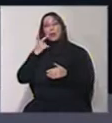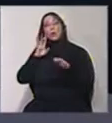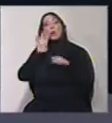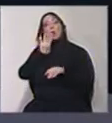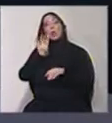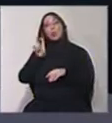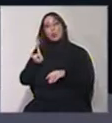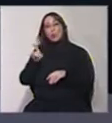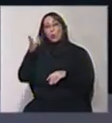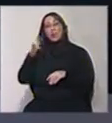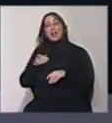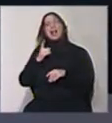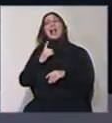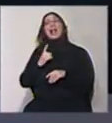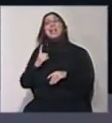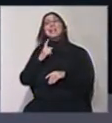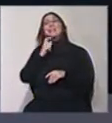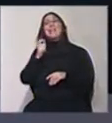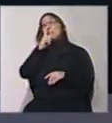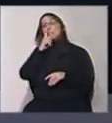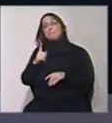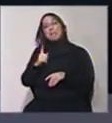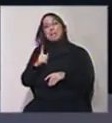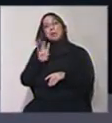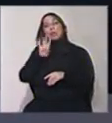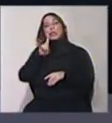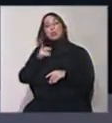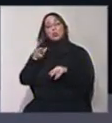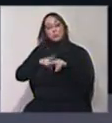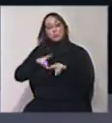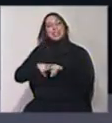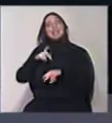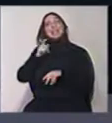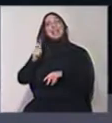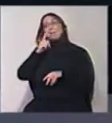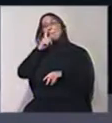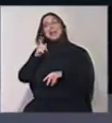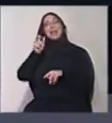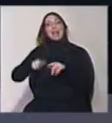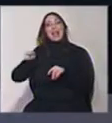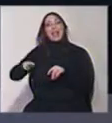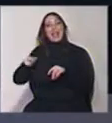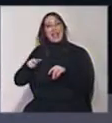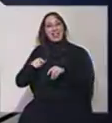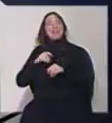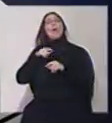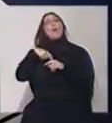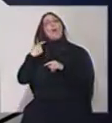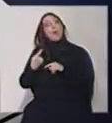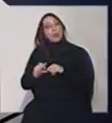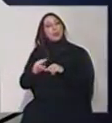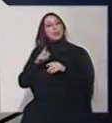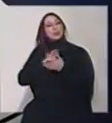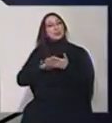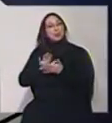41 cada 100.000 habitantes, 41 homicidios cada 100.000 habitantes. Otra situación que podemos analizar